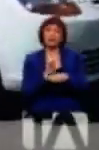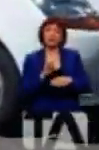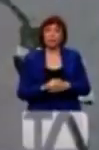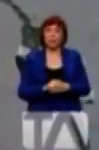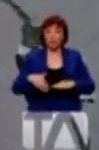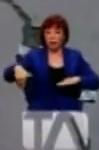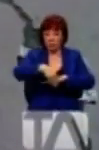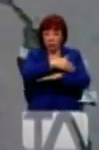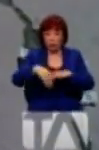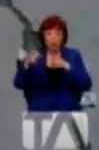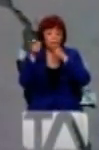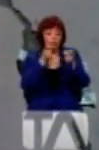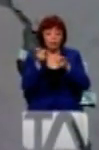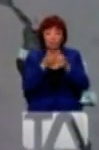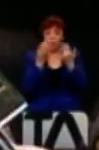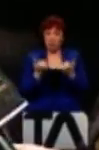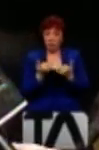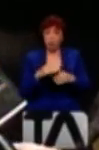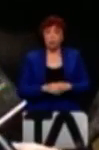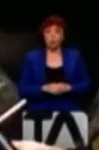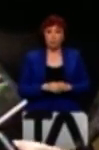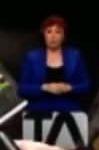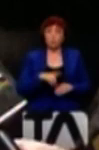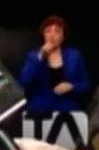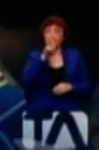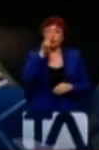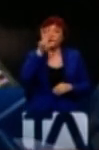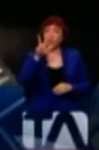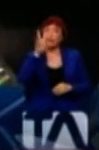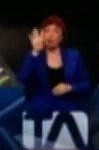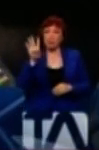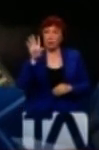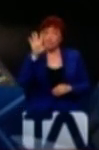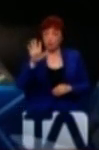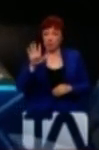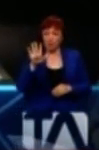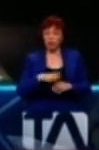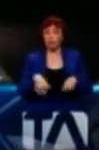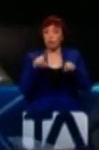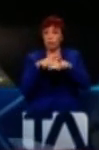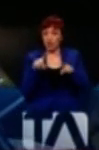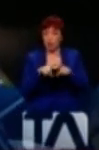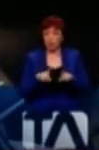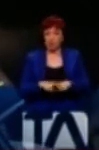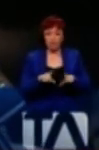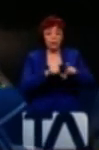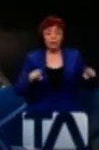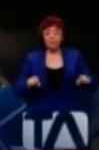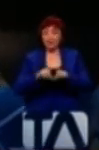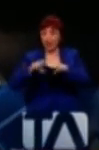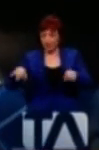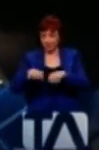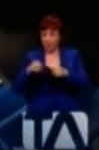la frontera con resultados inmediatos. 135 unidades de longaniza